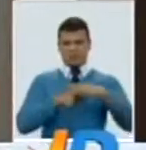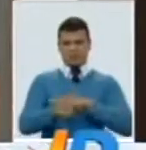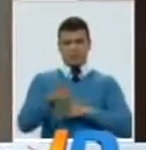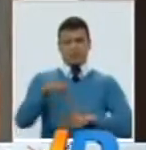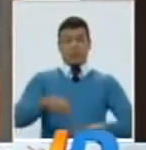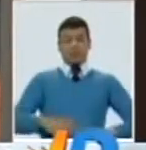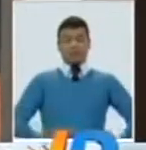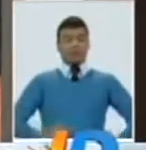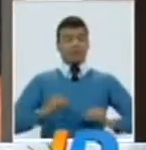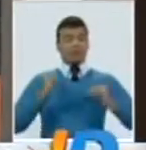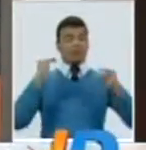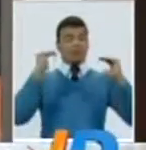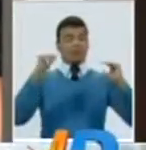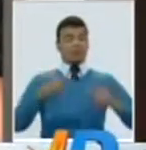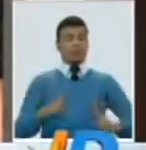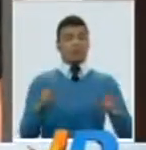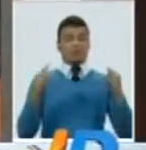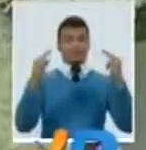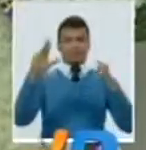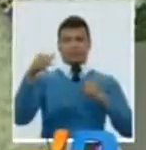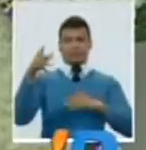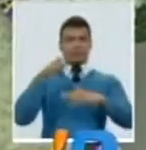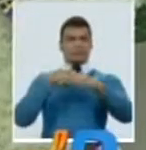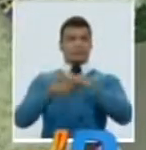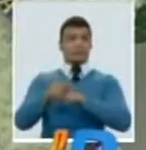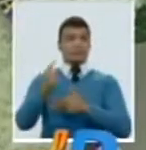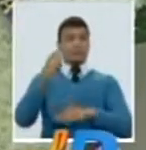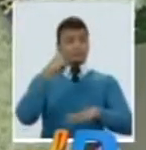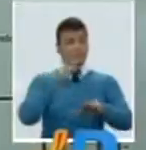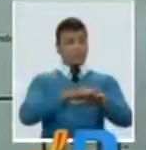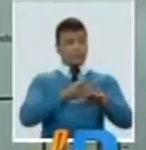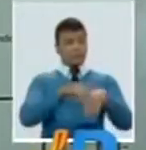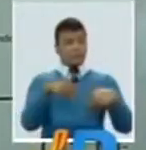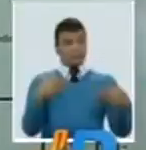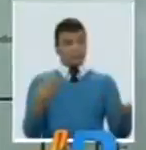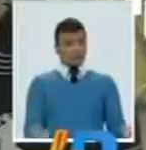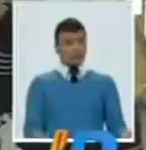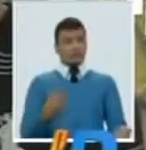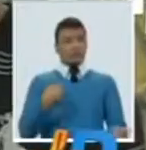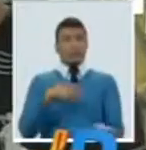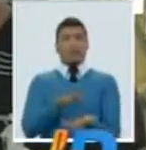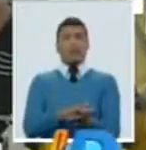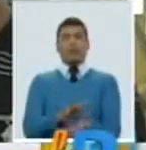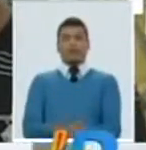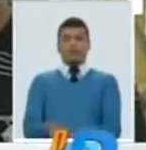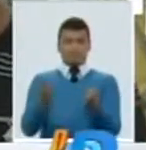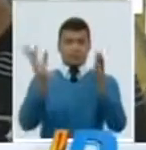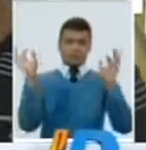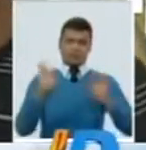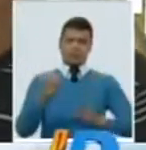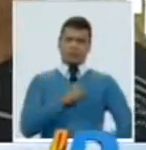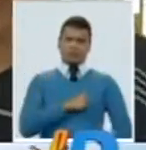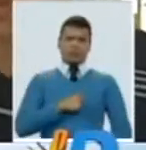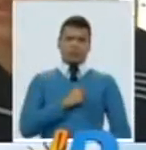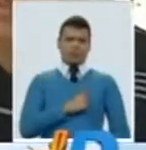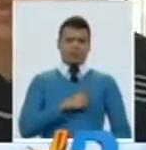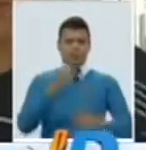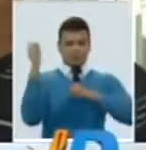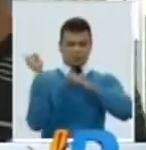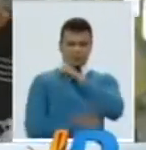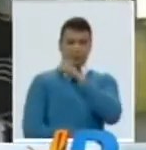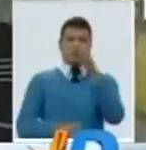humos y al momentico llegaron y lo mataron. Piden que este caso no quede en la impunidad. Yo simplemente lo que pido es